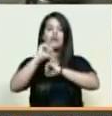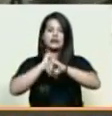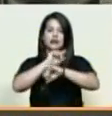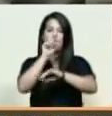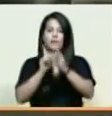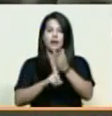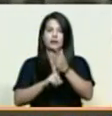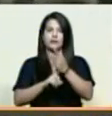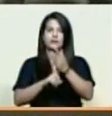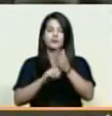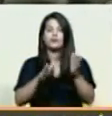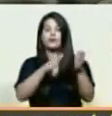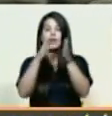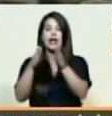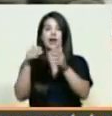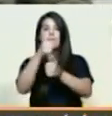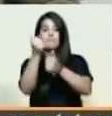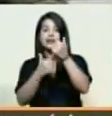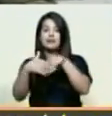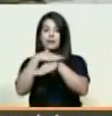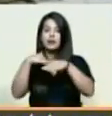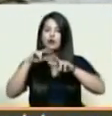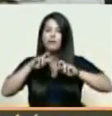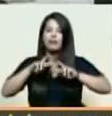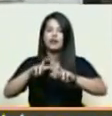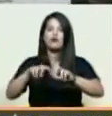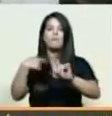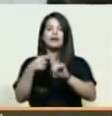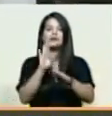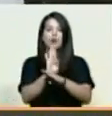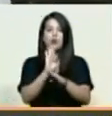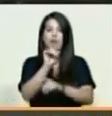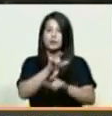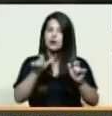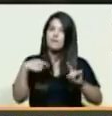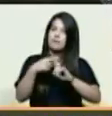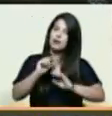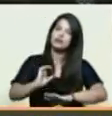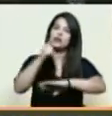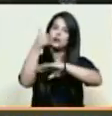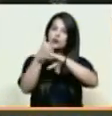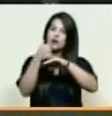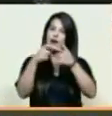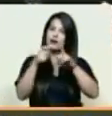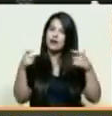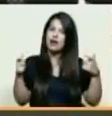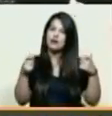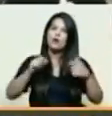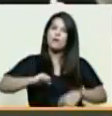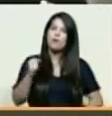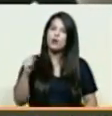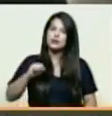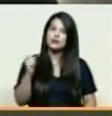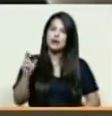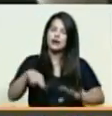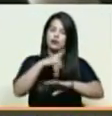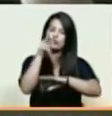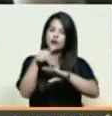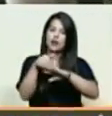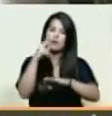los viceministros de investigación penal, seguridad ciudadana y el director general de la Policía